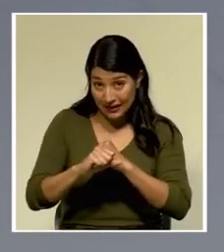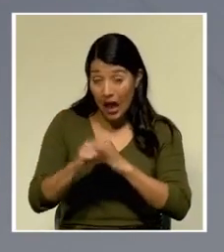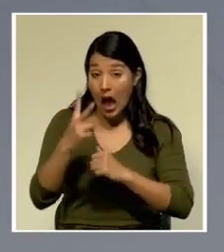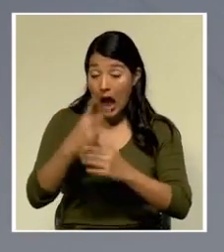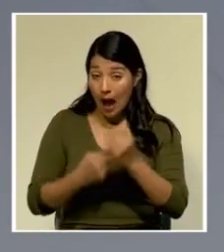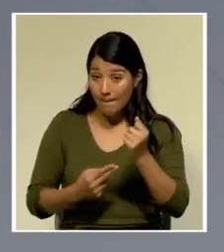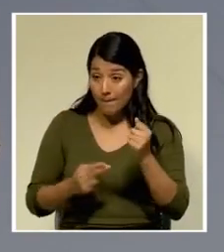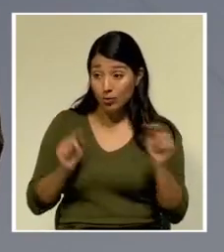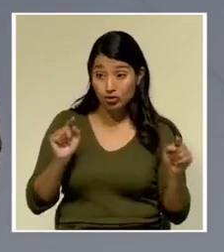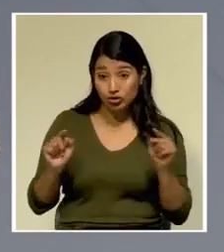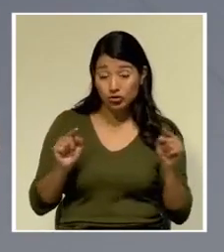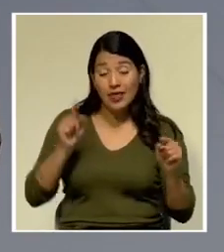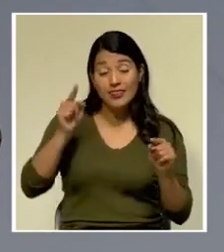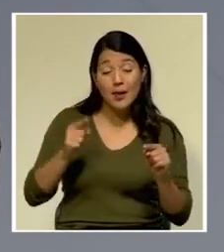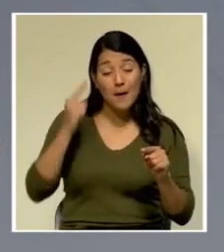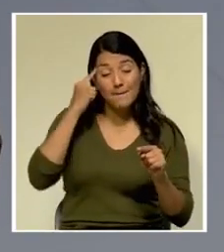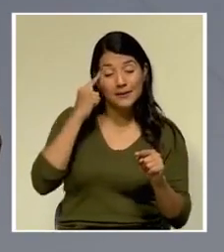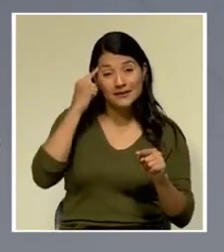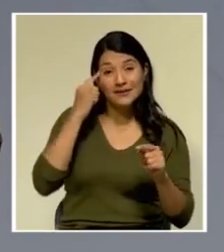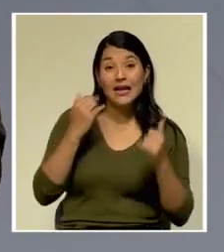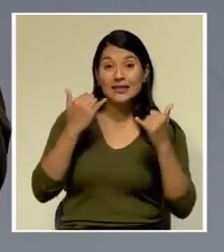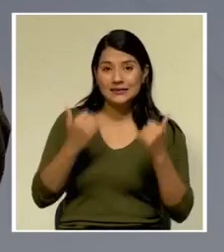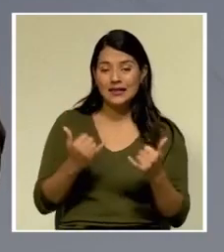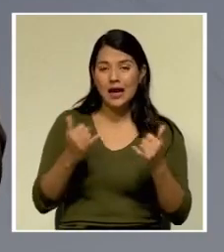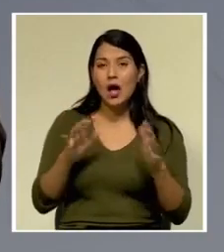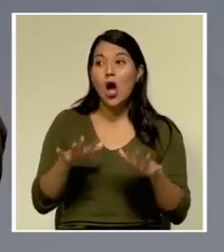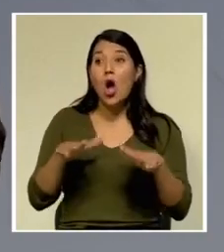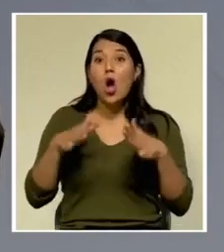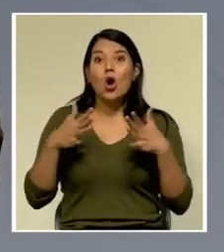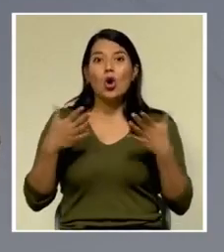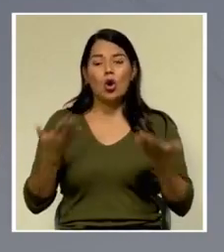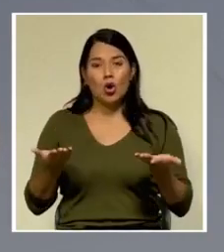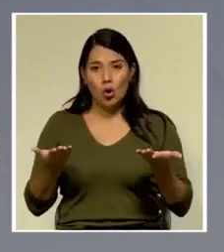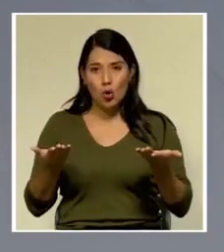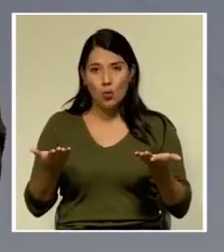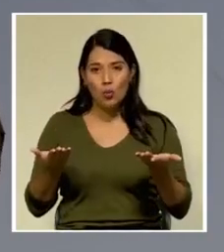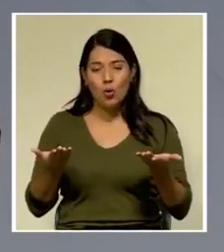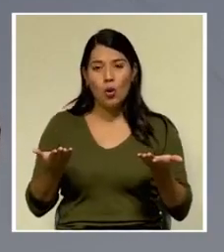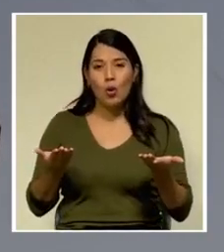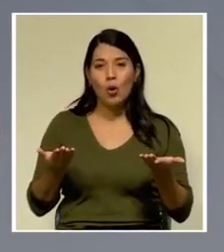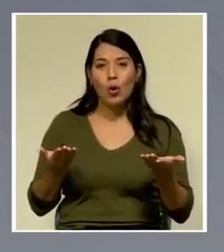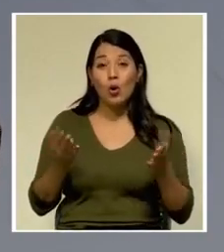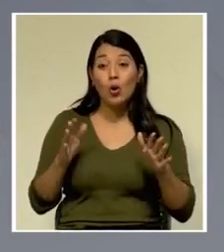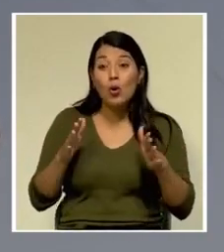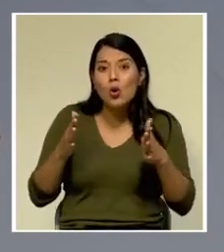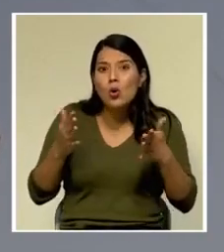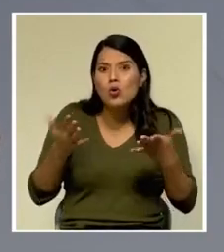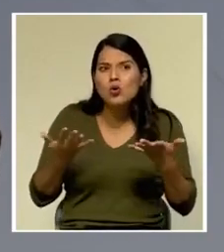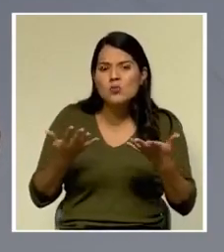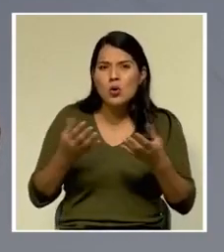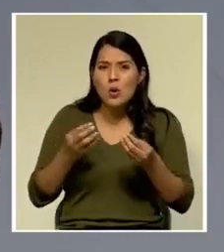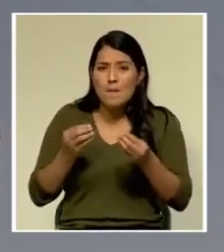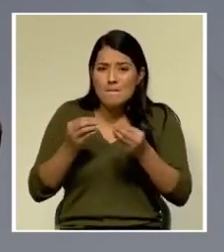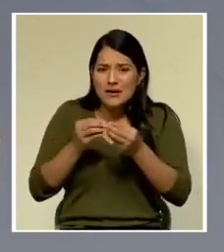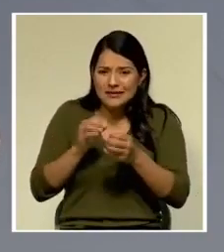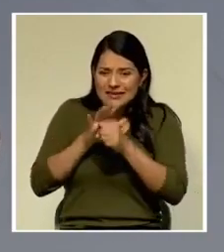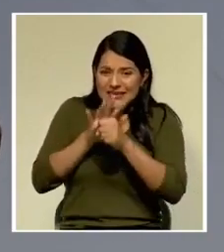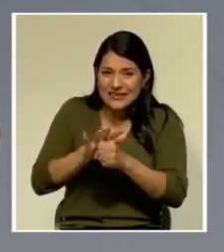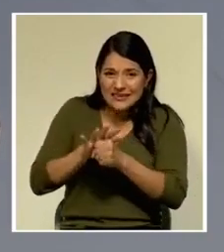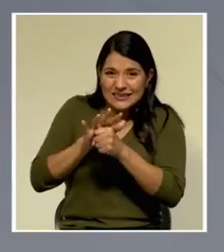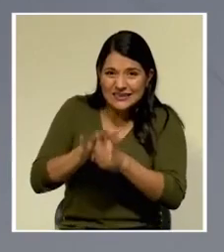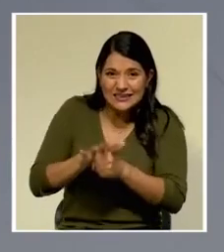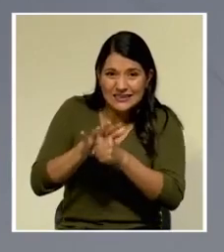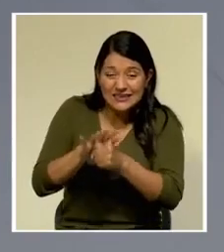ya estar pensando en cómo van, utilicemos un término coloquial, a apretar el acelerador, sobre